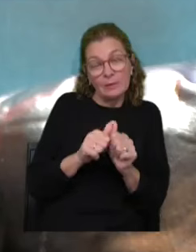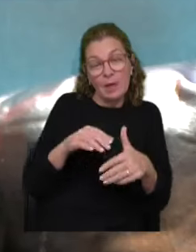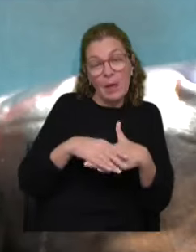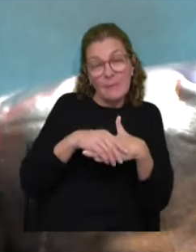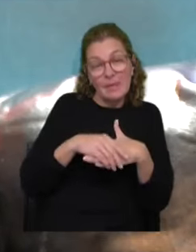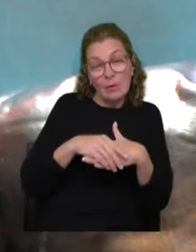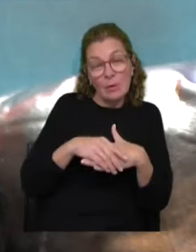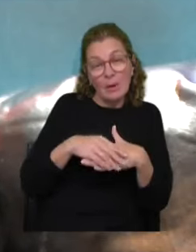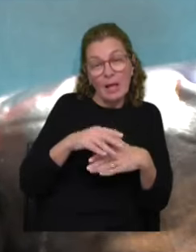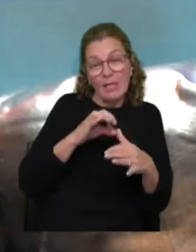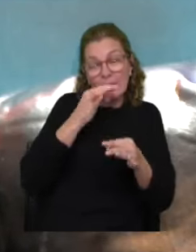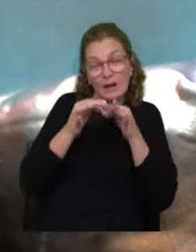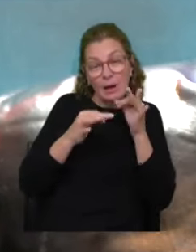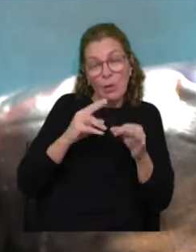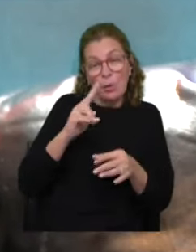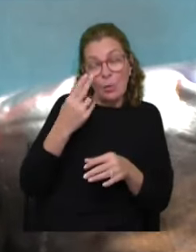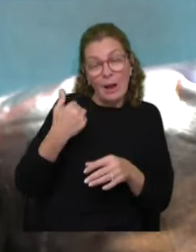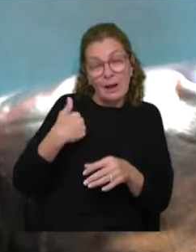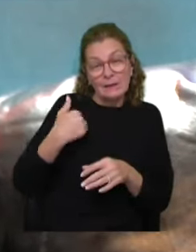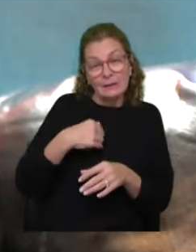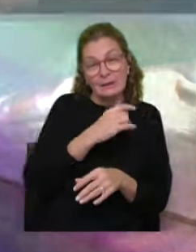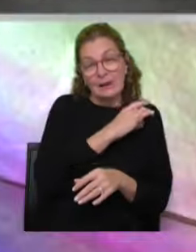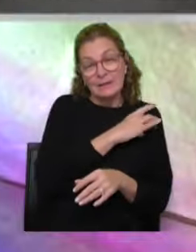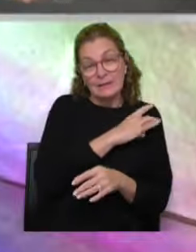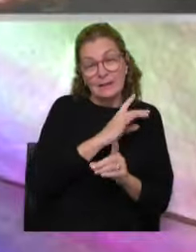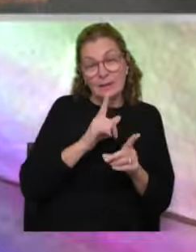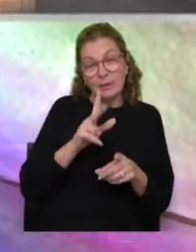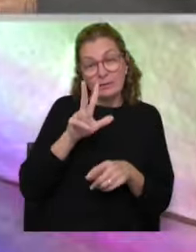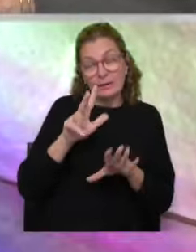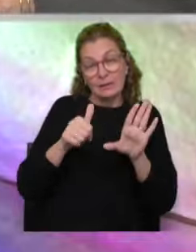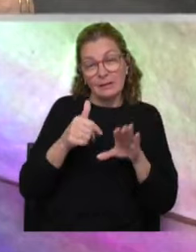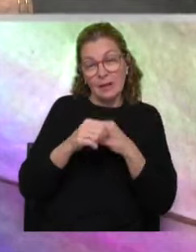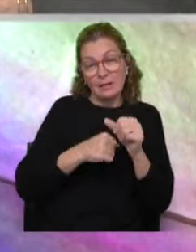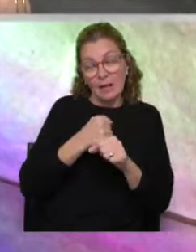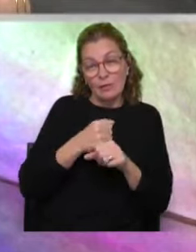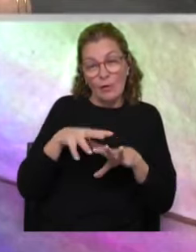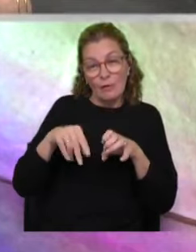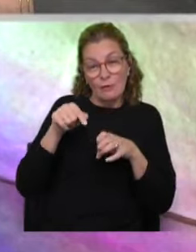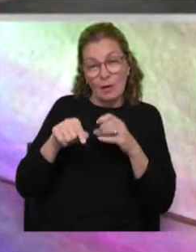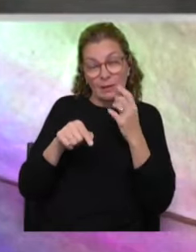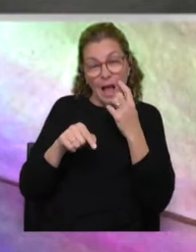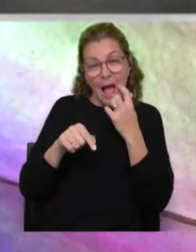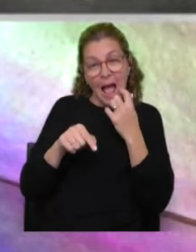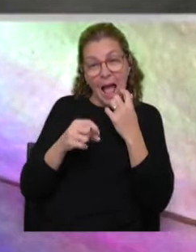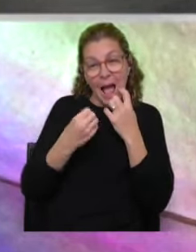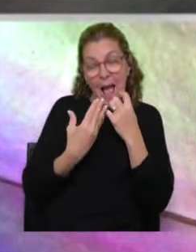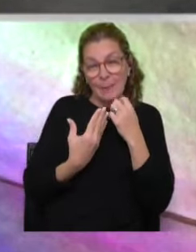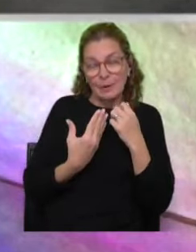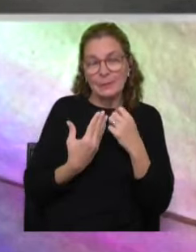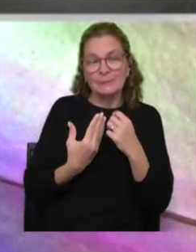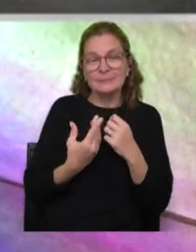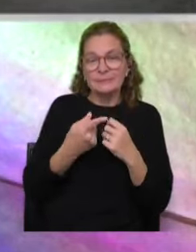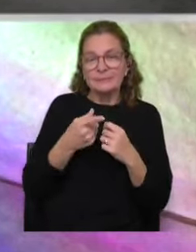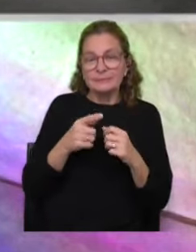iban a declarar de Uruguay, de Argentina, de Chile, gracias, por cierto, que hace 36 años vivo ahí. Y bueno, eso de